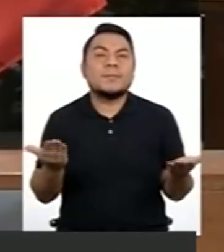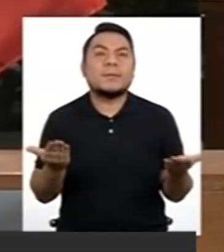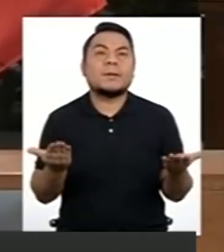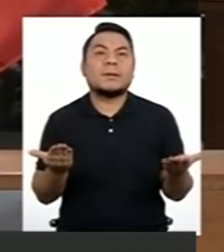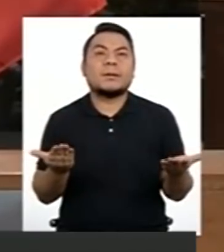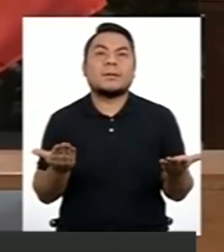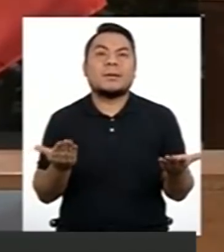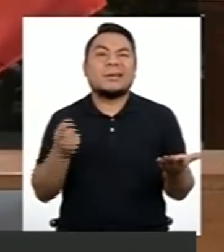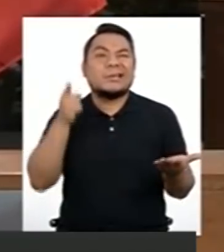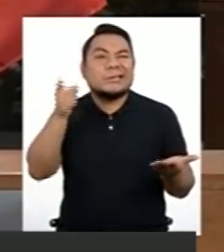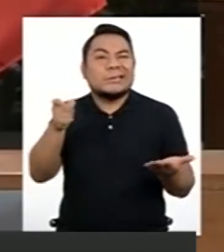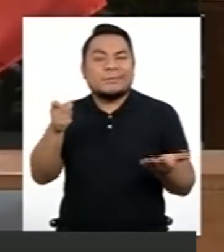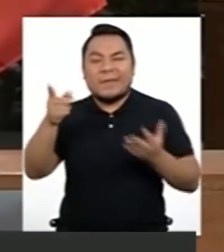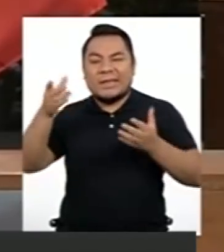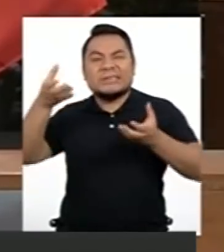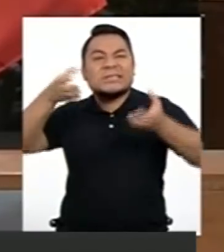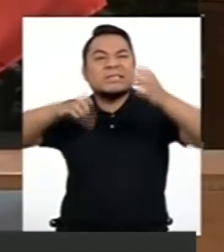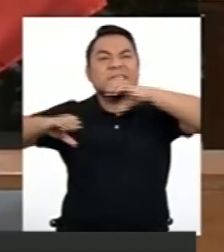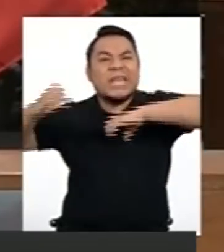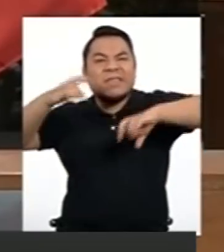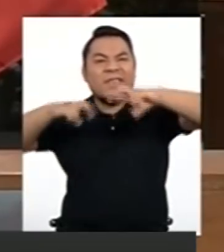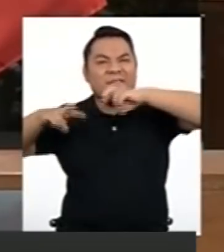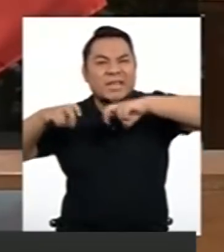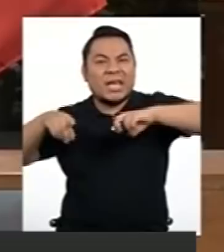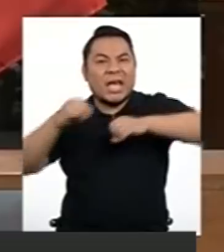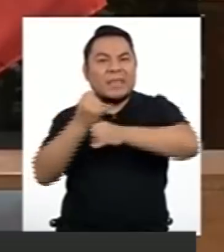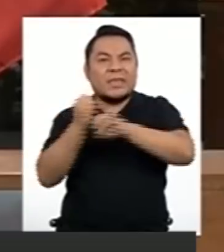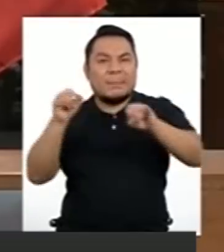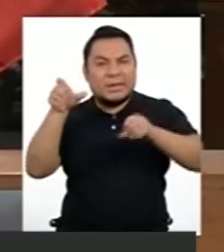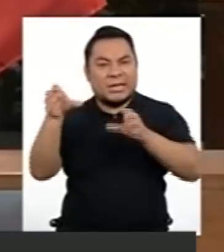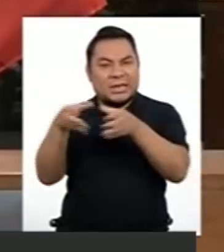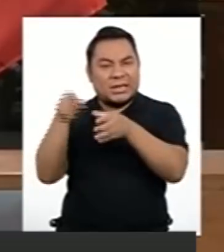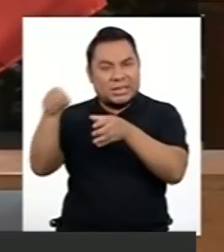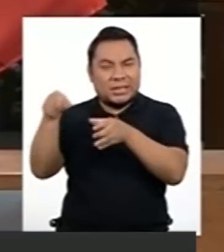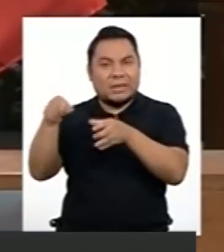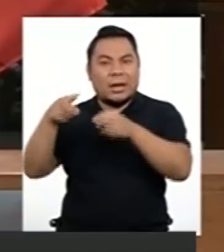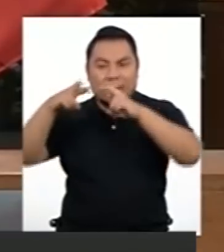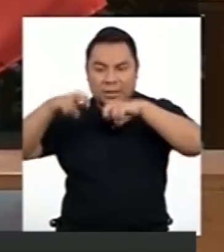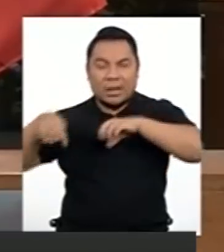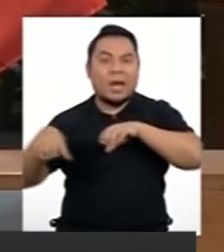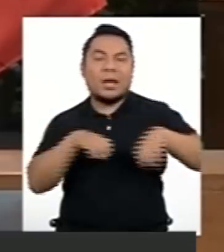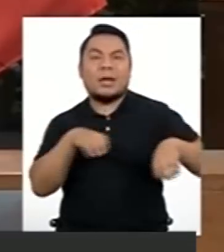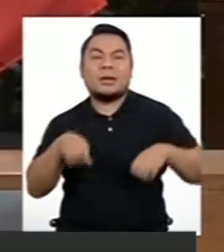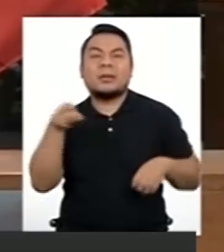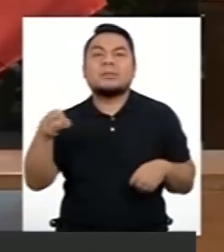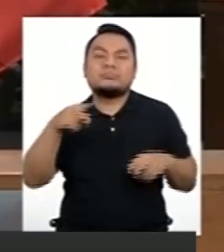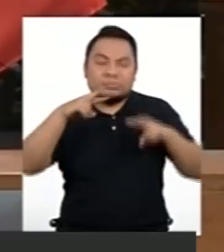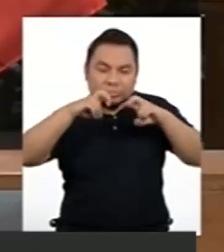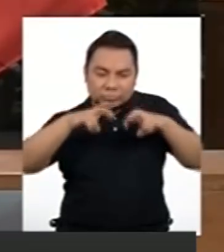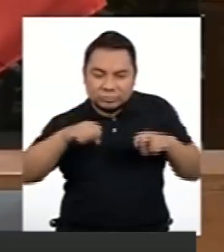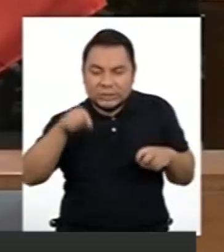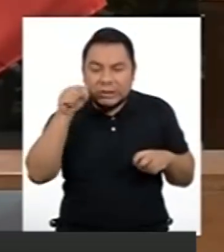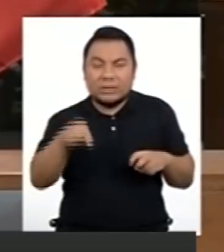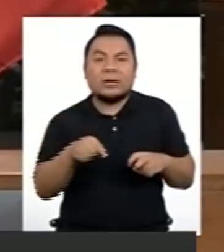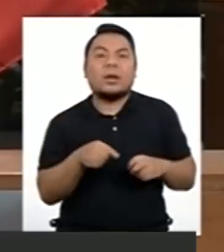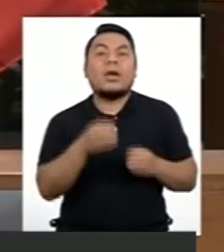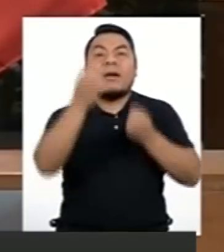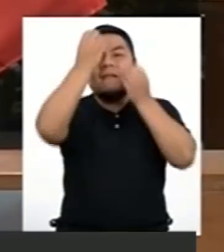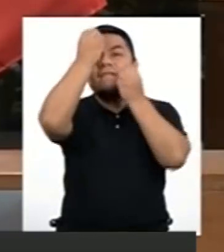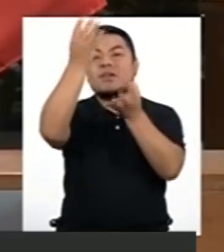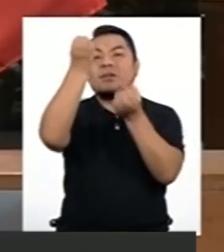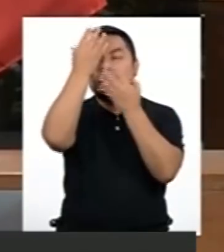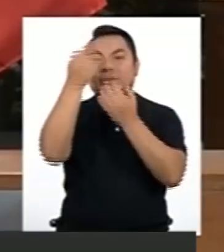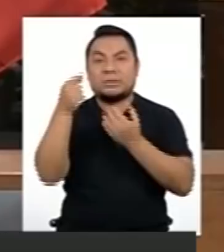llamemos científica, independiente, habían hecho sobre el análisis de la data